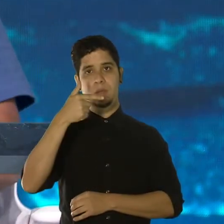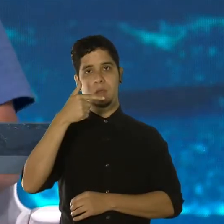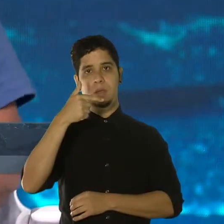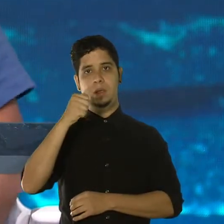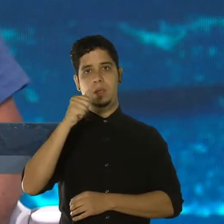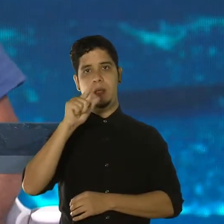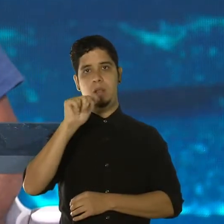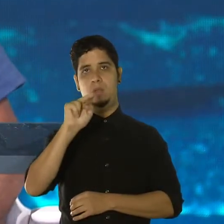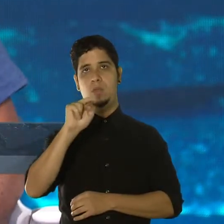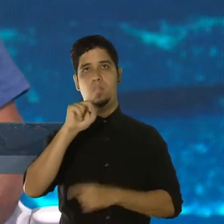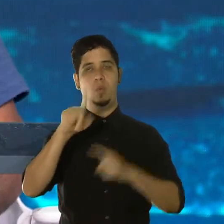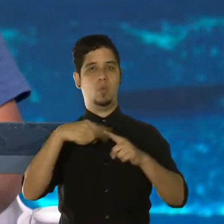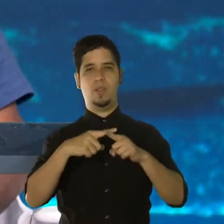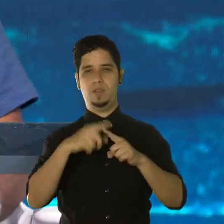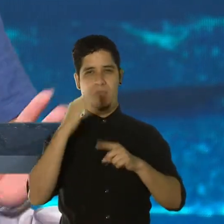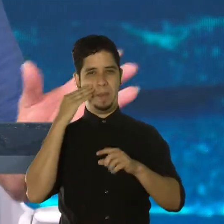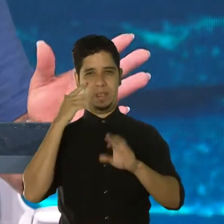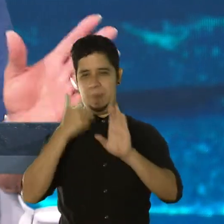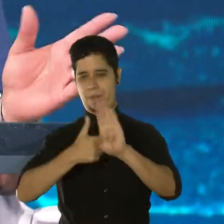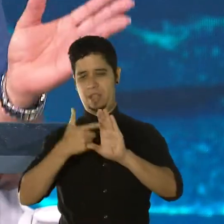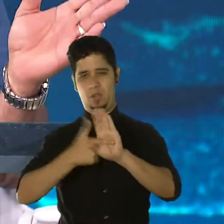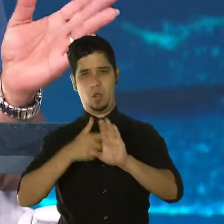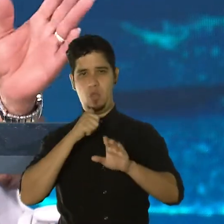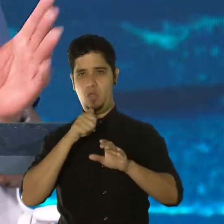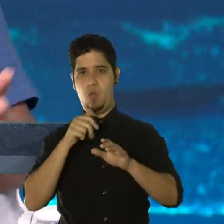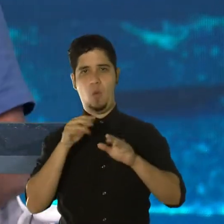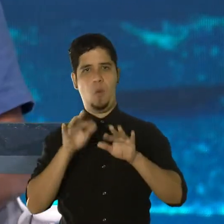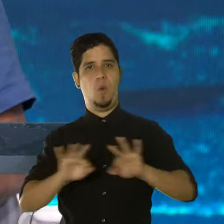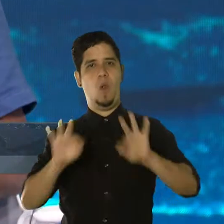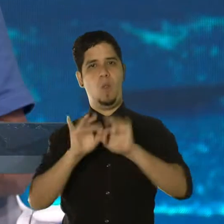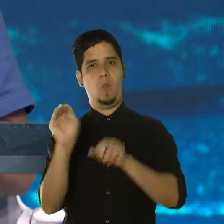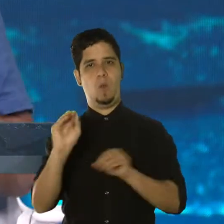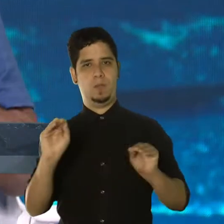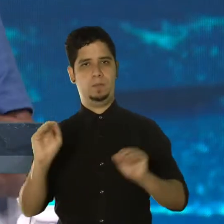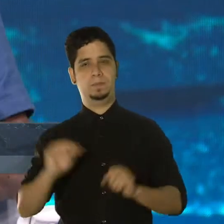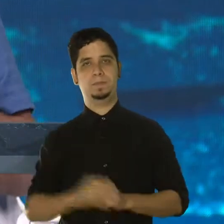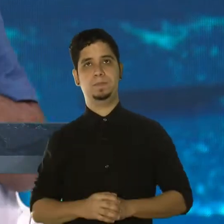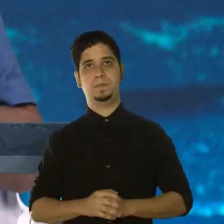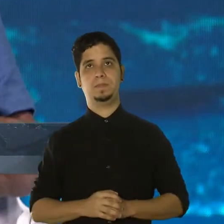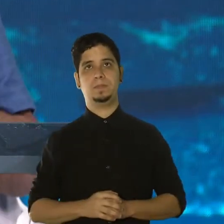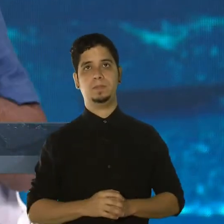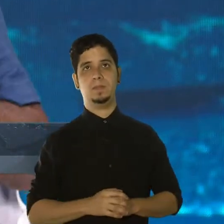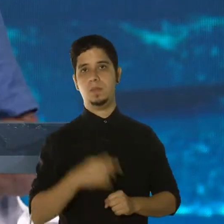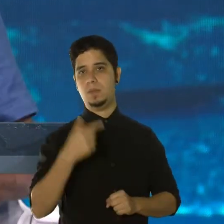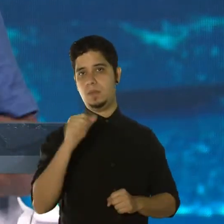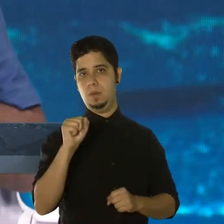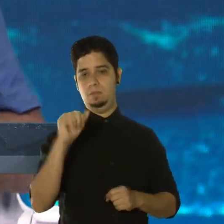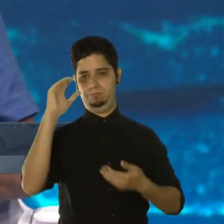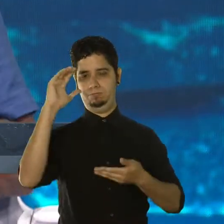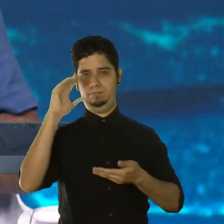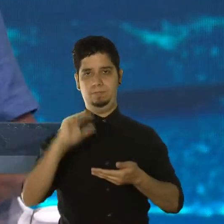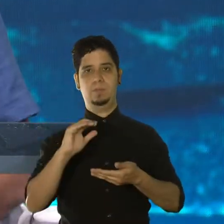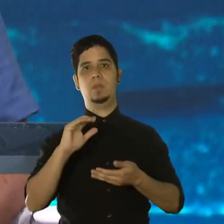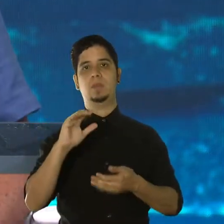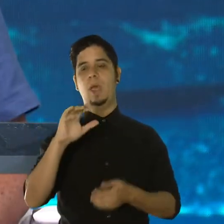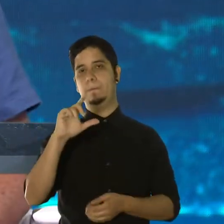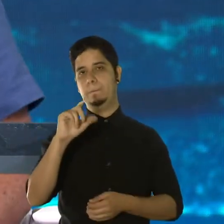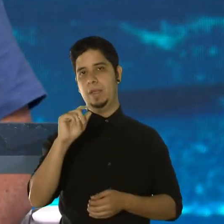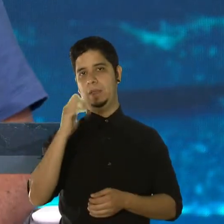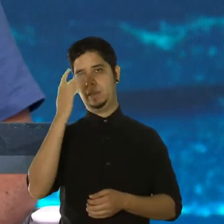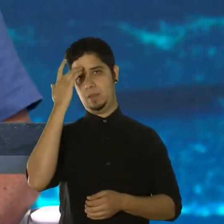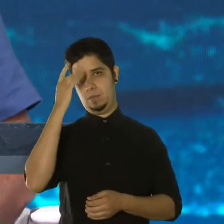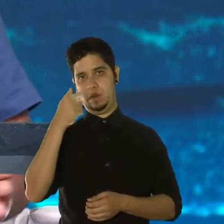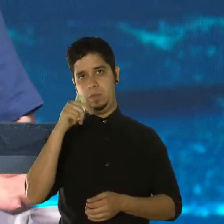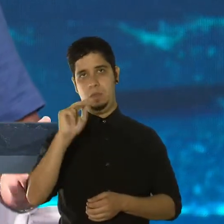el petróleo se puso que no valía nada, como uno dice, el gas llegó a bajar hasta 20 centavos el galón. Y